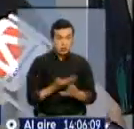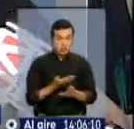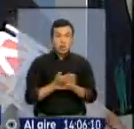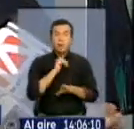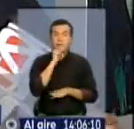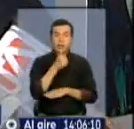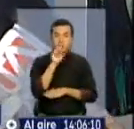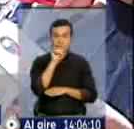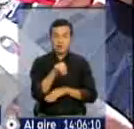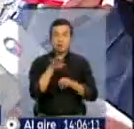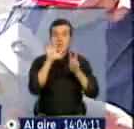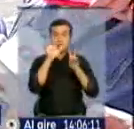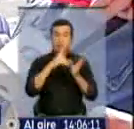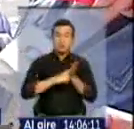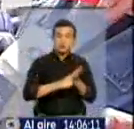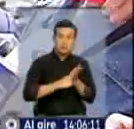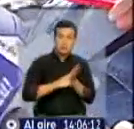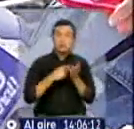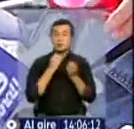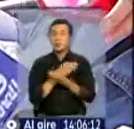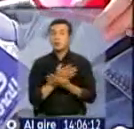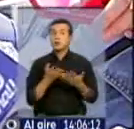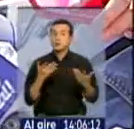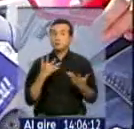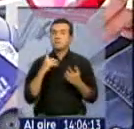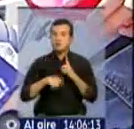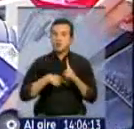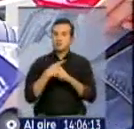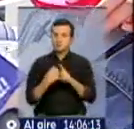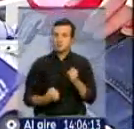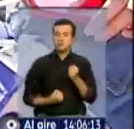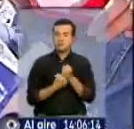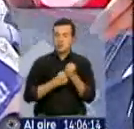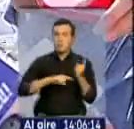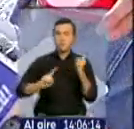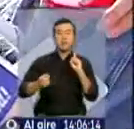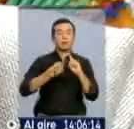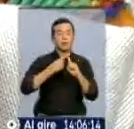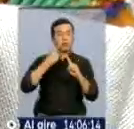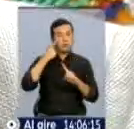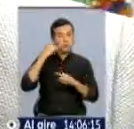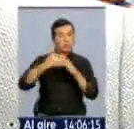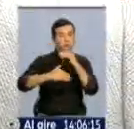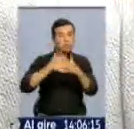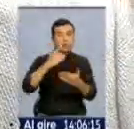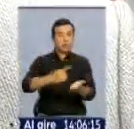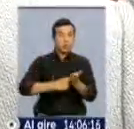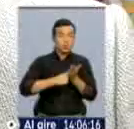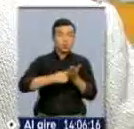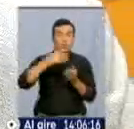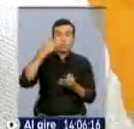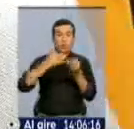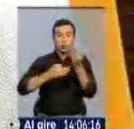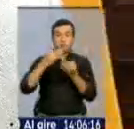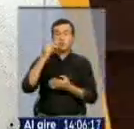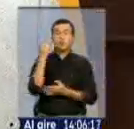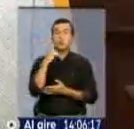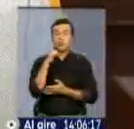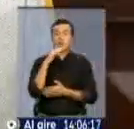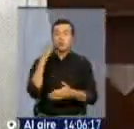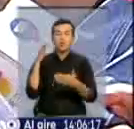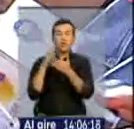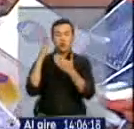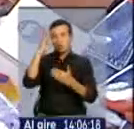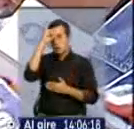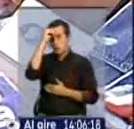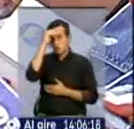mañana martes 7. Opción a la que Mendoza no descarta sumarse, pero una vez que se conozca el desenlace de la audiencia de juicio prevista para este miércoles en contra de